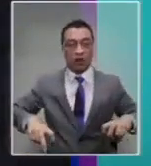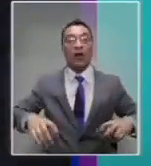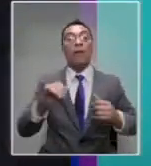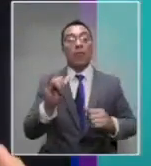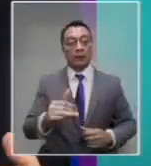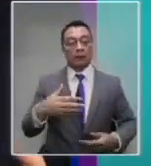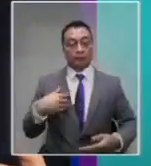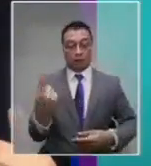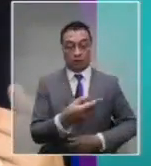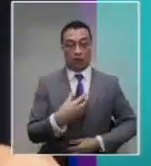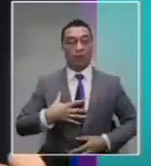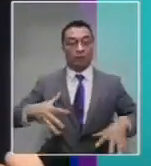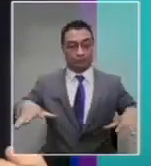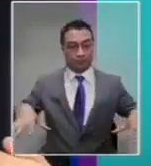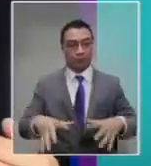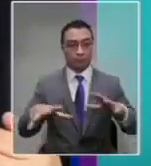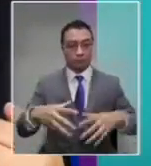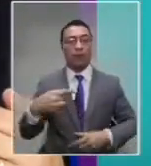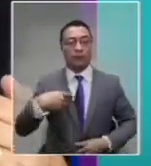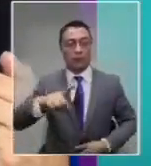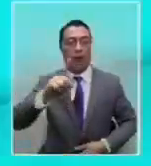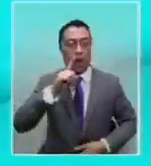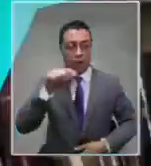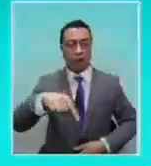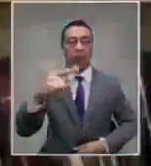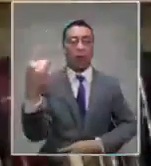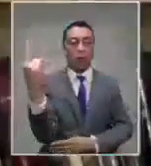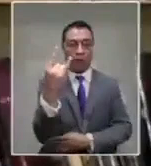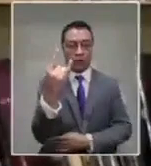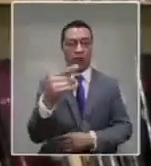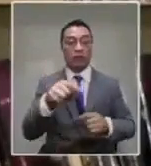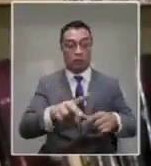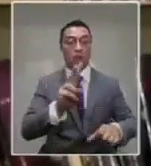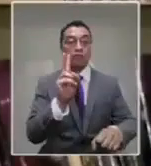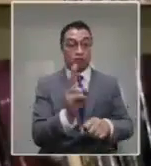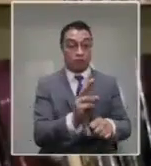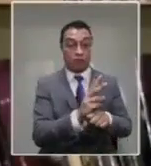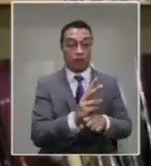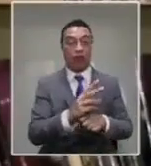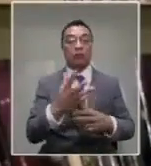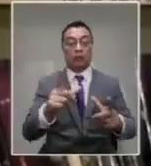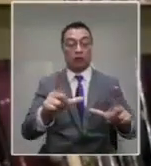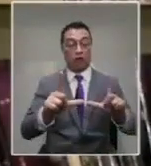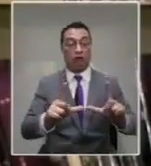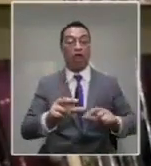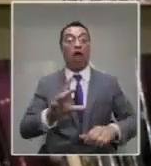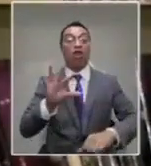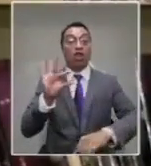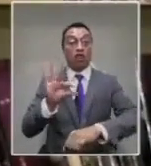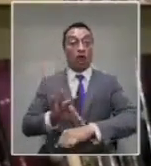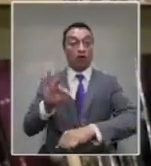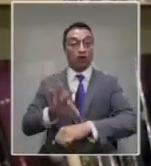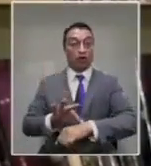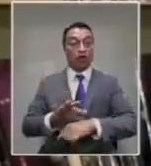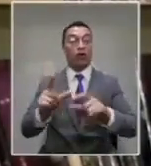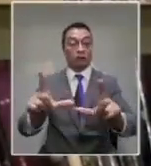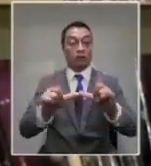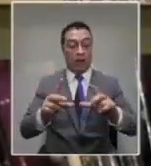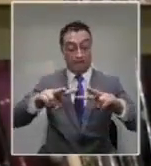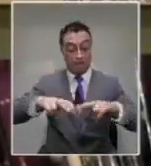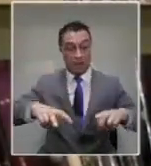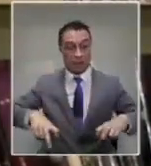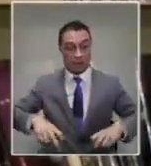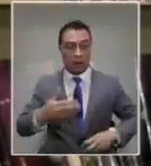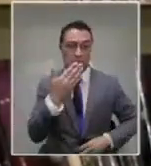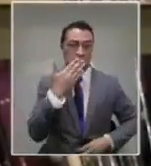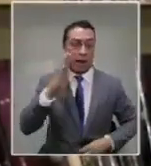investigación, donde hemos hecho esfuerzos para que existan en nuestra universidad académicos con el grado de doctor que estén investigando.